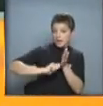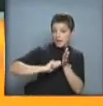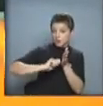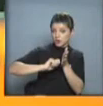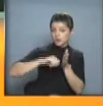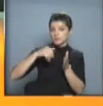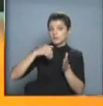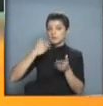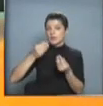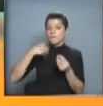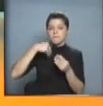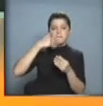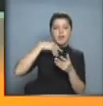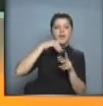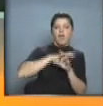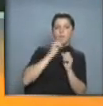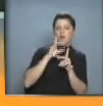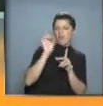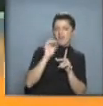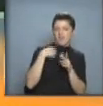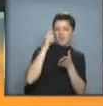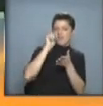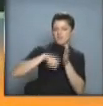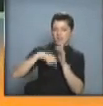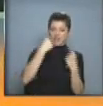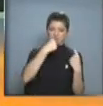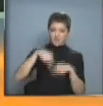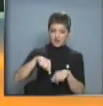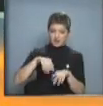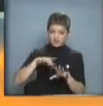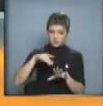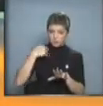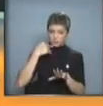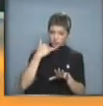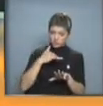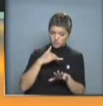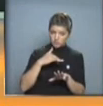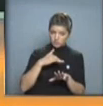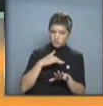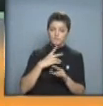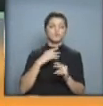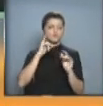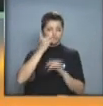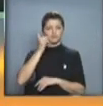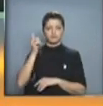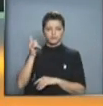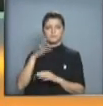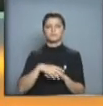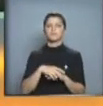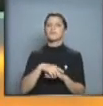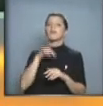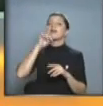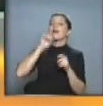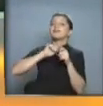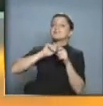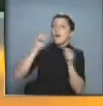contención, ¿no? Que va más allá del amor, que no tiene nada que ver con el amor, ¿eso estás queriendo decir, Tobías? Sí. Bueno, ¿cómo estás, Santiago del